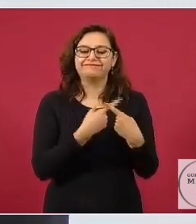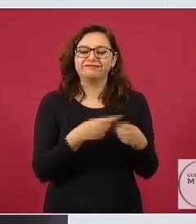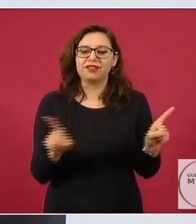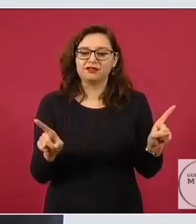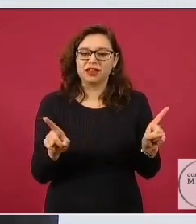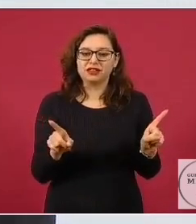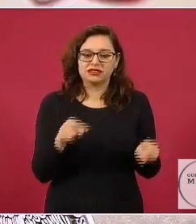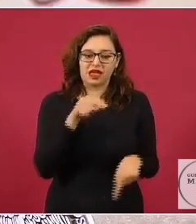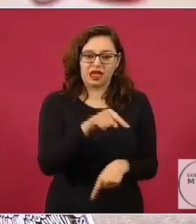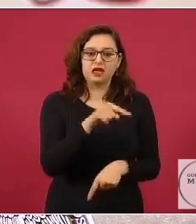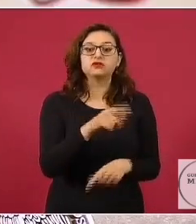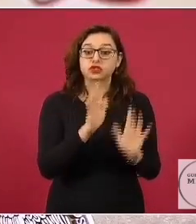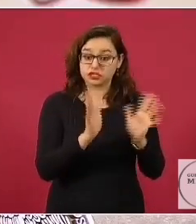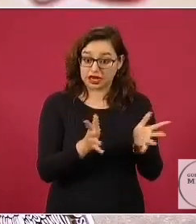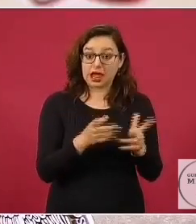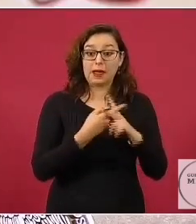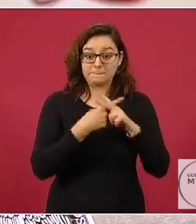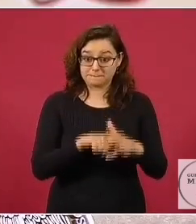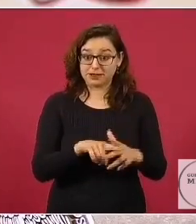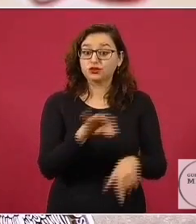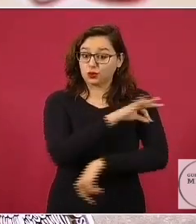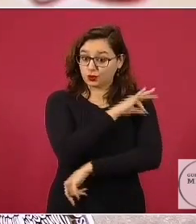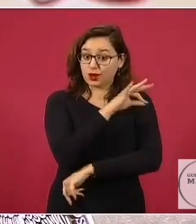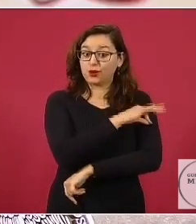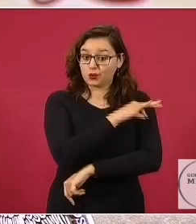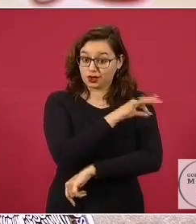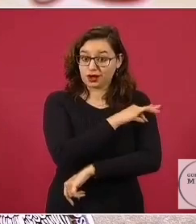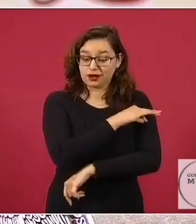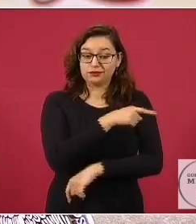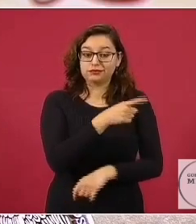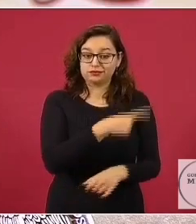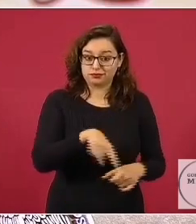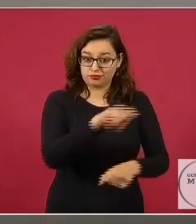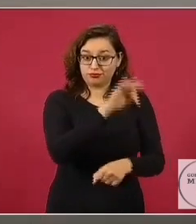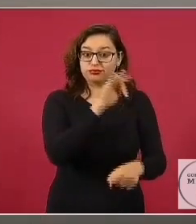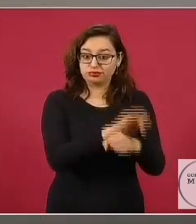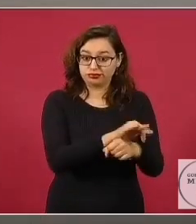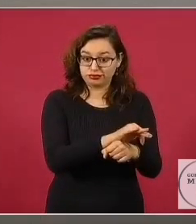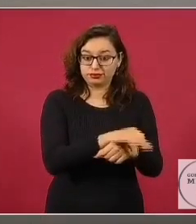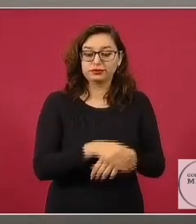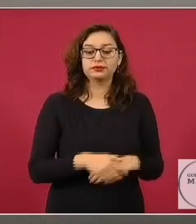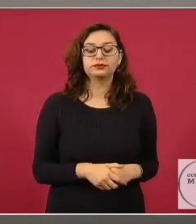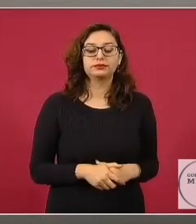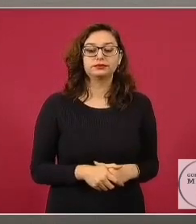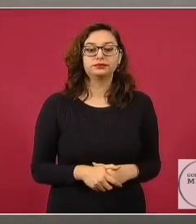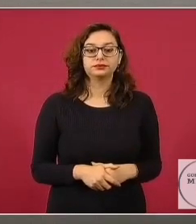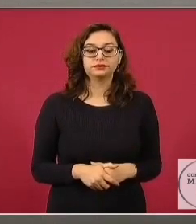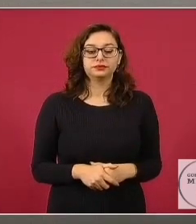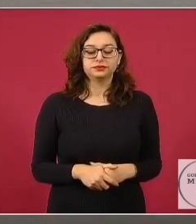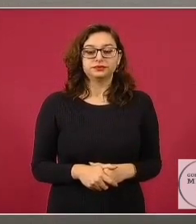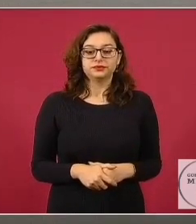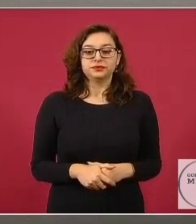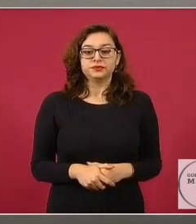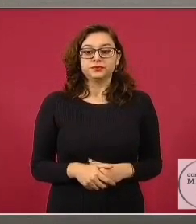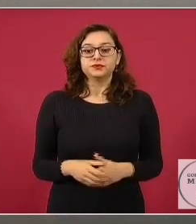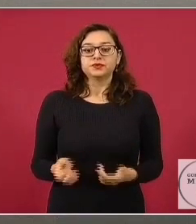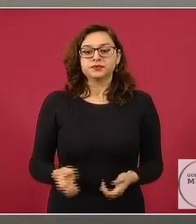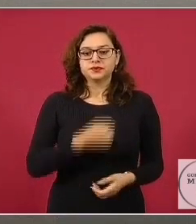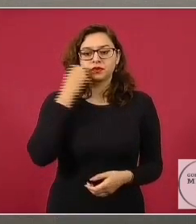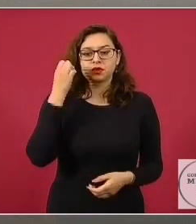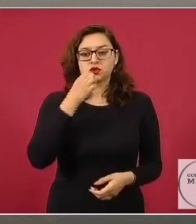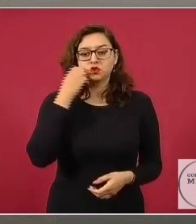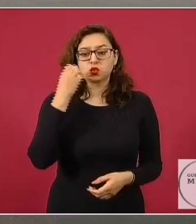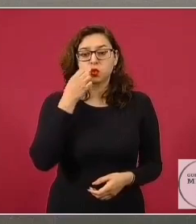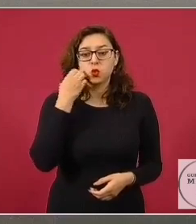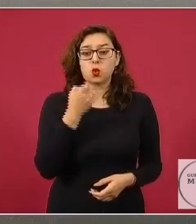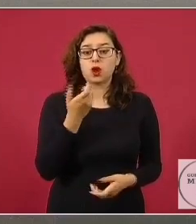son las que estamos protegiendo ya desde hace varios meses con la vacuna COVID. Solo 0.2% de las escuelas,